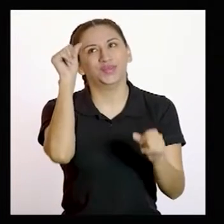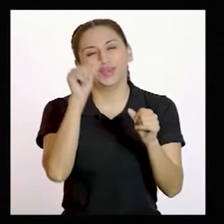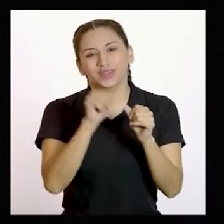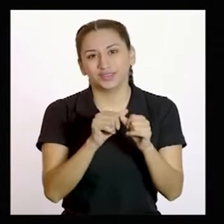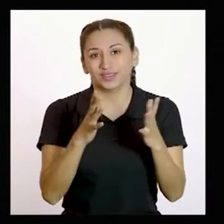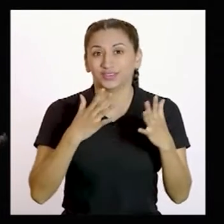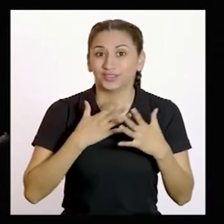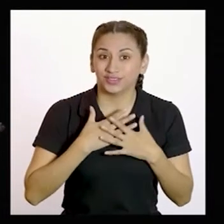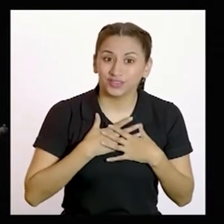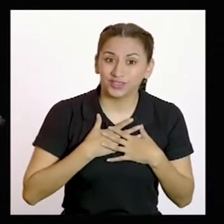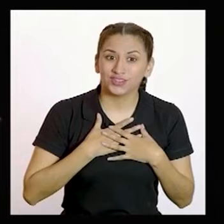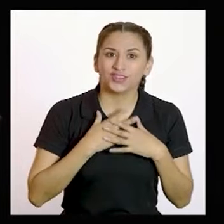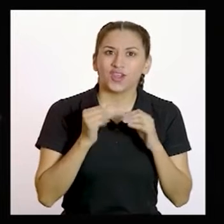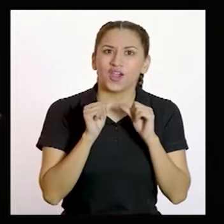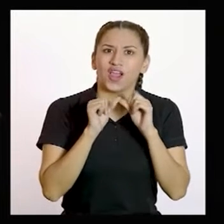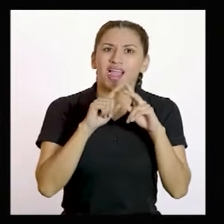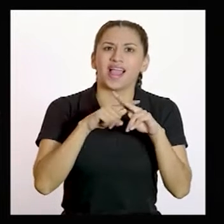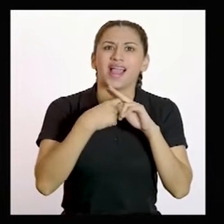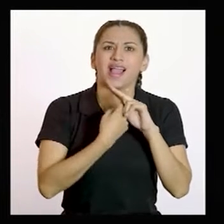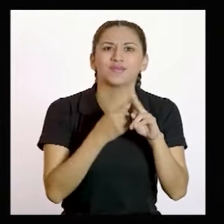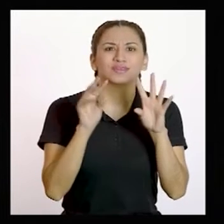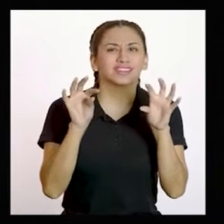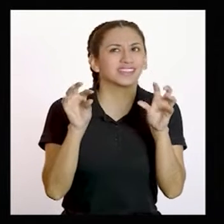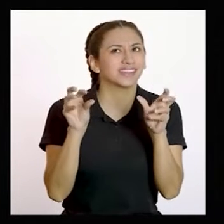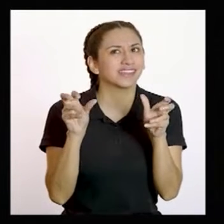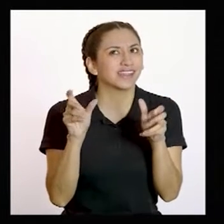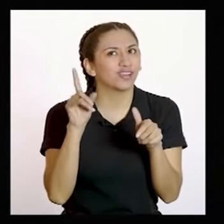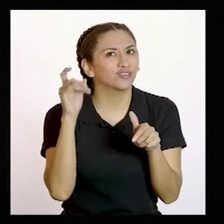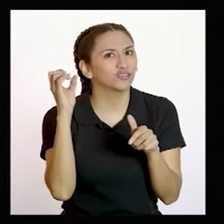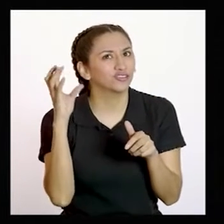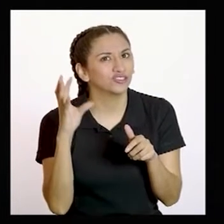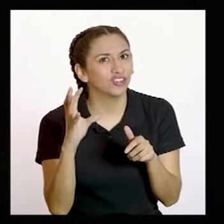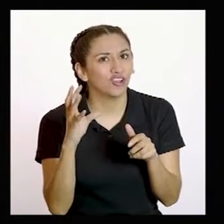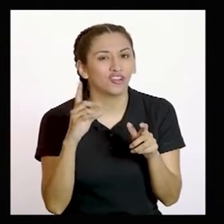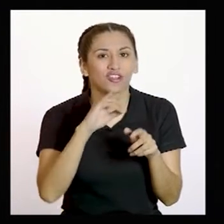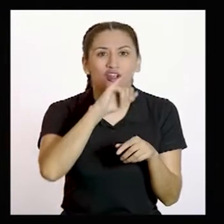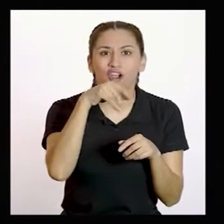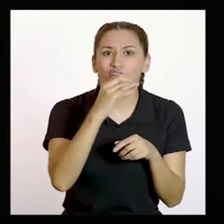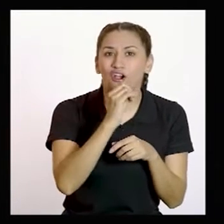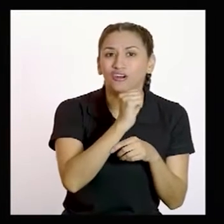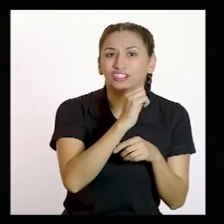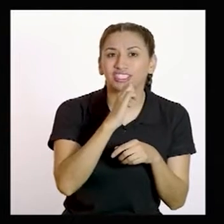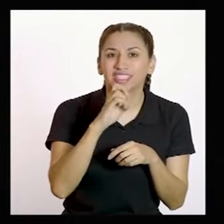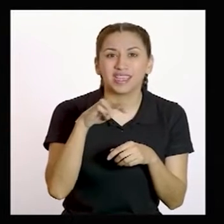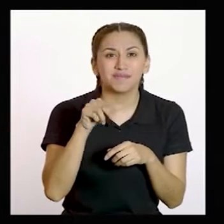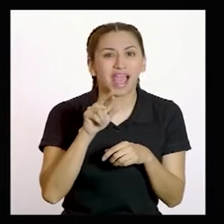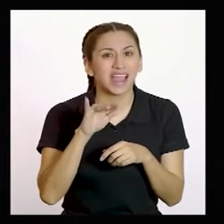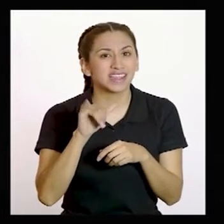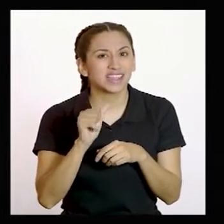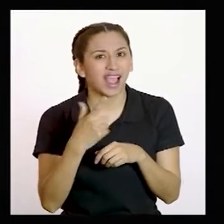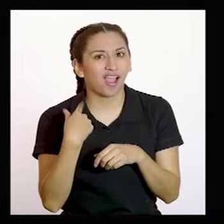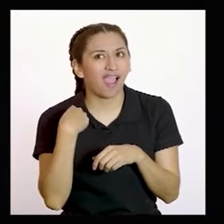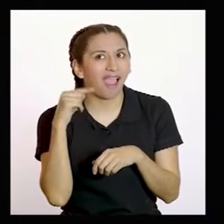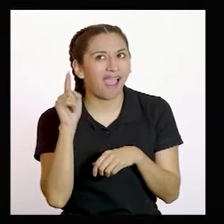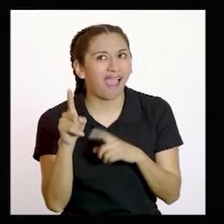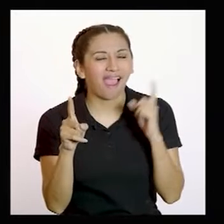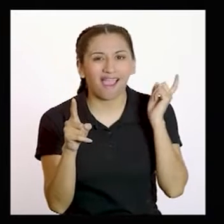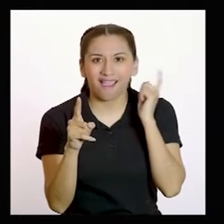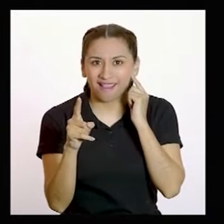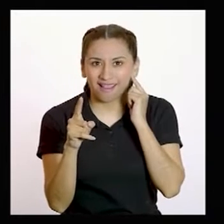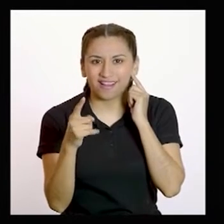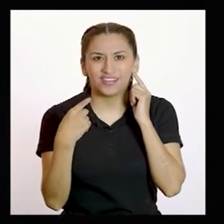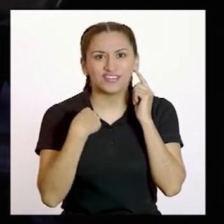Ahora me recuerdo. Yo comencé tocando en Radio El Sol. José María Arguedas. Ahí